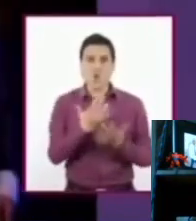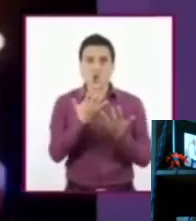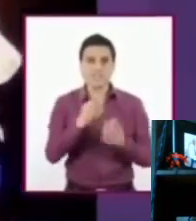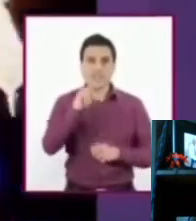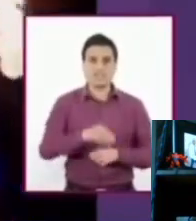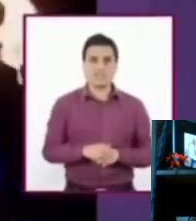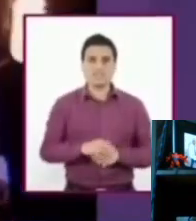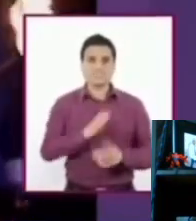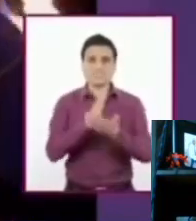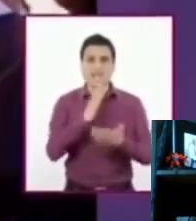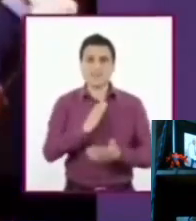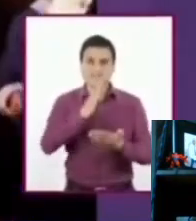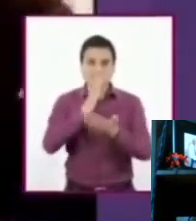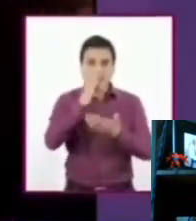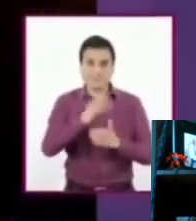igualmente